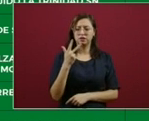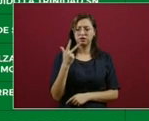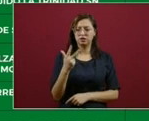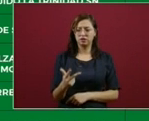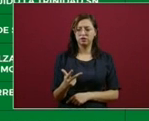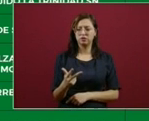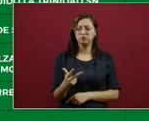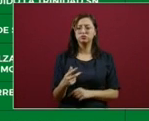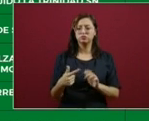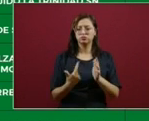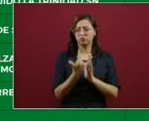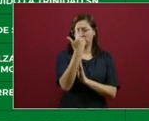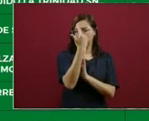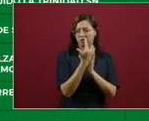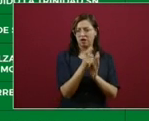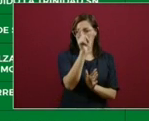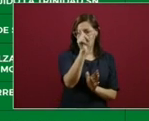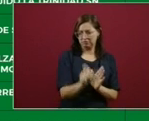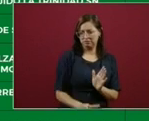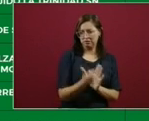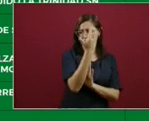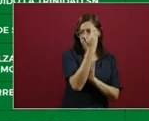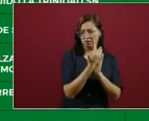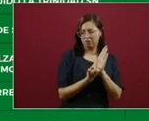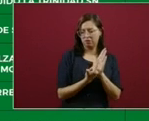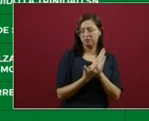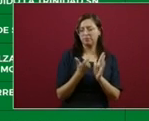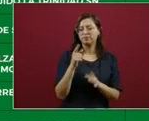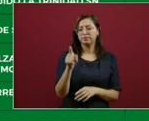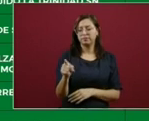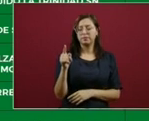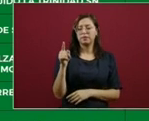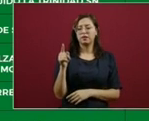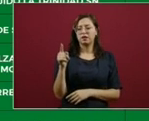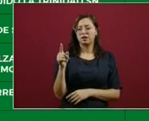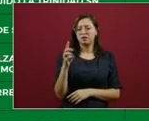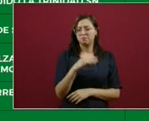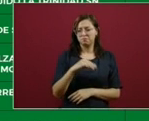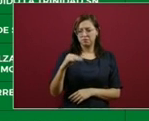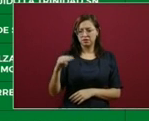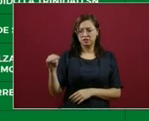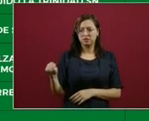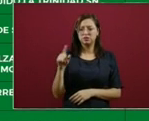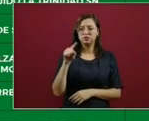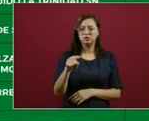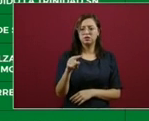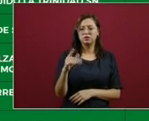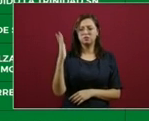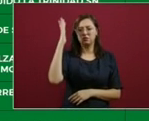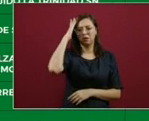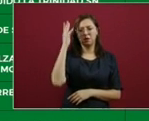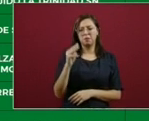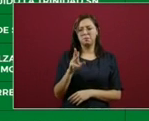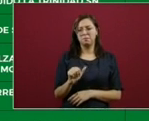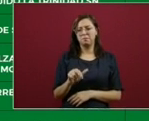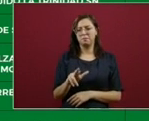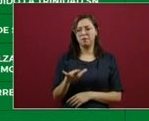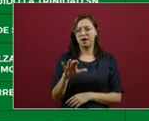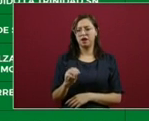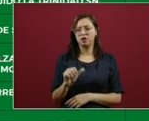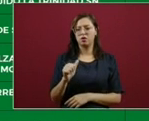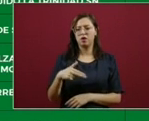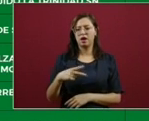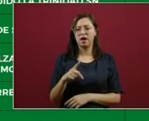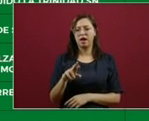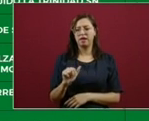columna están los precios, fue Los Reyes, Michoacán, Mario Andrade y Victoria, en la calle 16 de